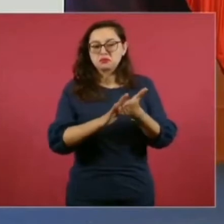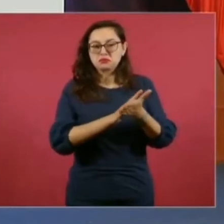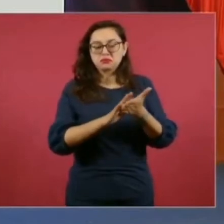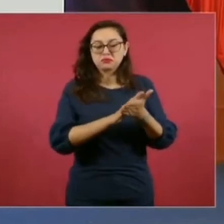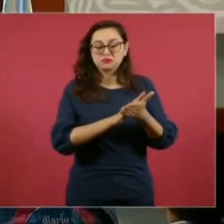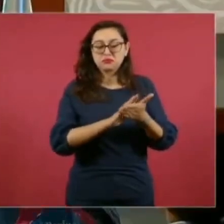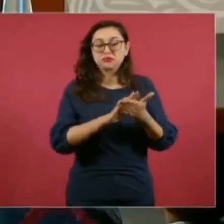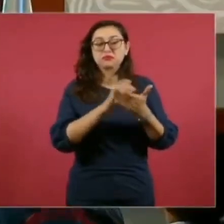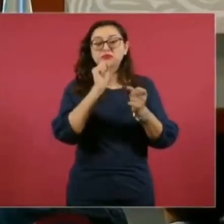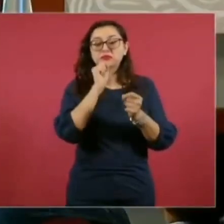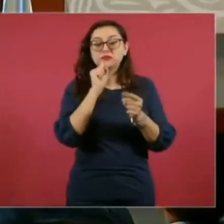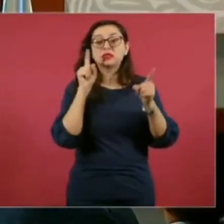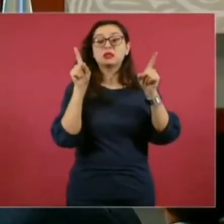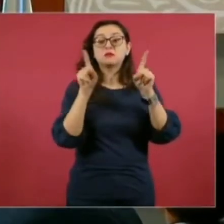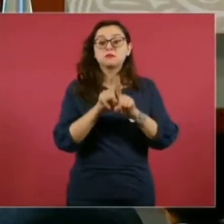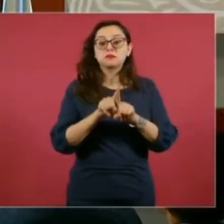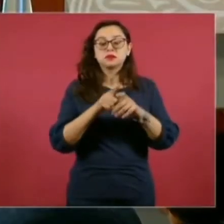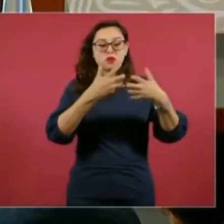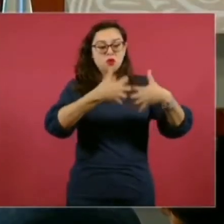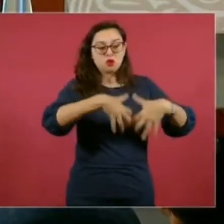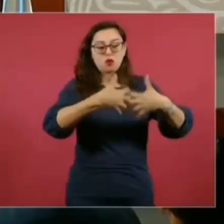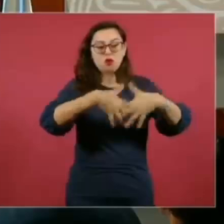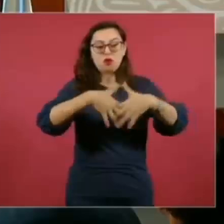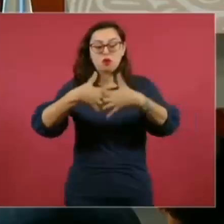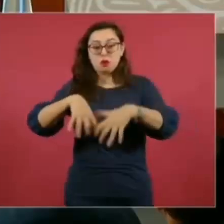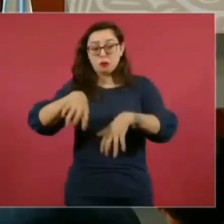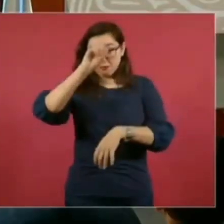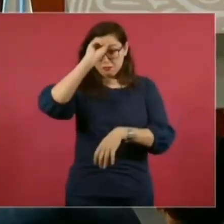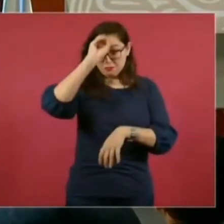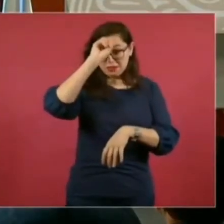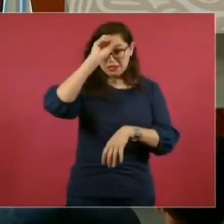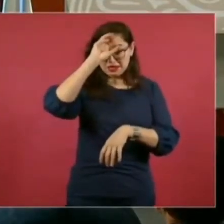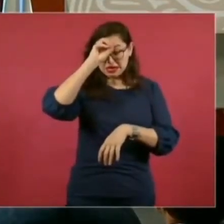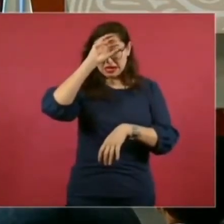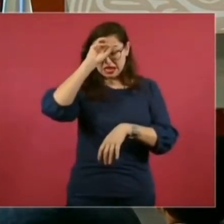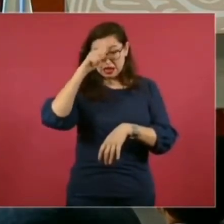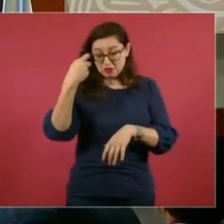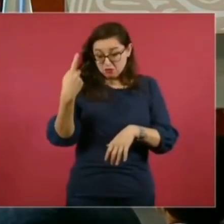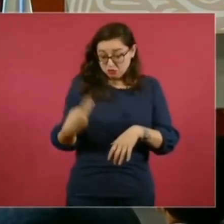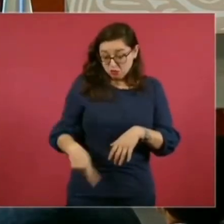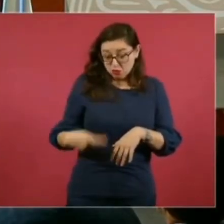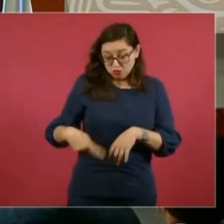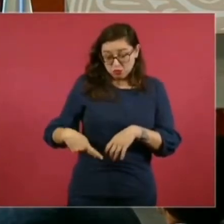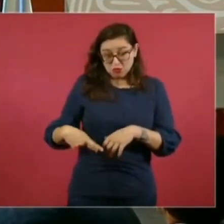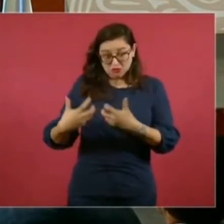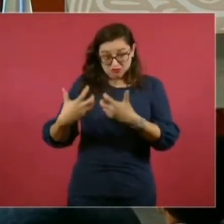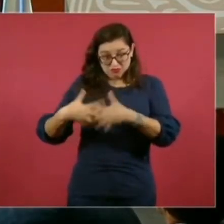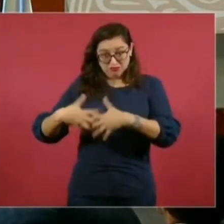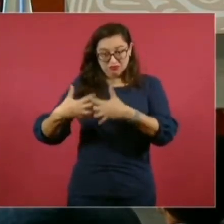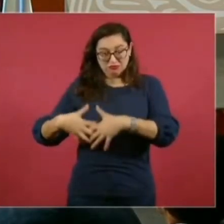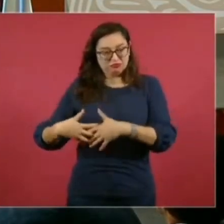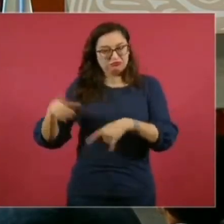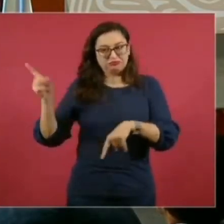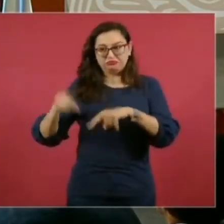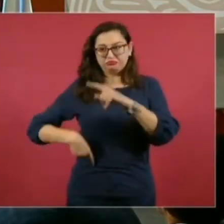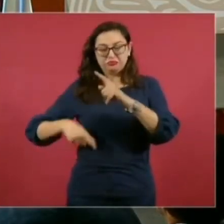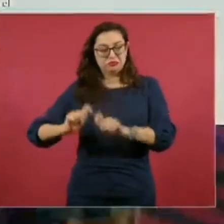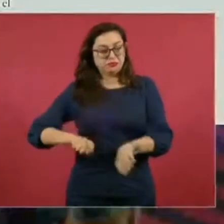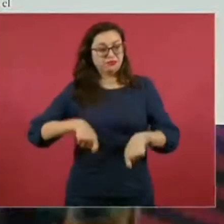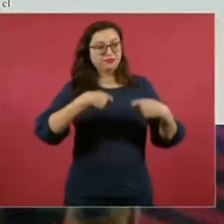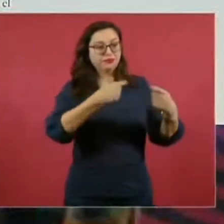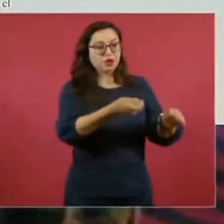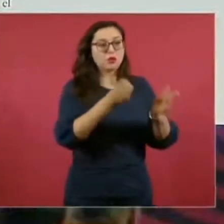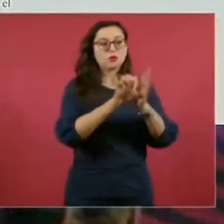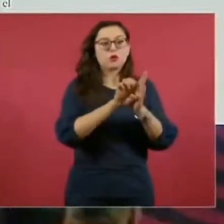de unidades y plantas mineras del sector paraestatal, como fue el caso de la histórica mina de